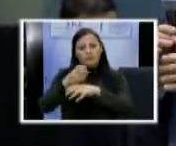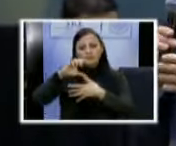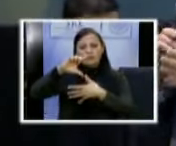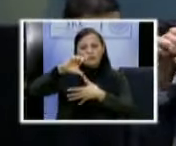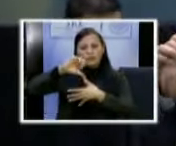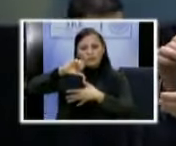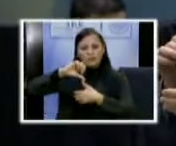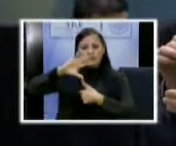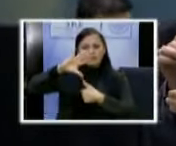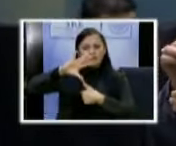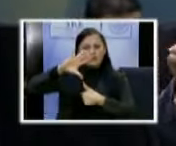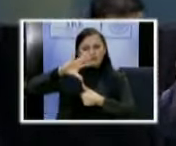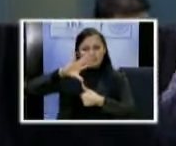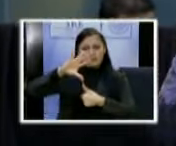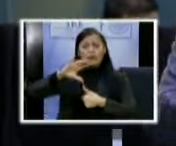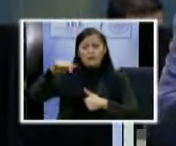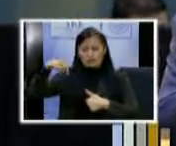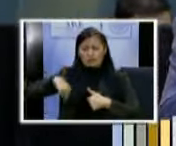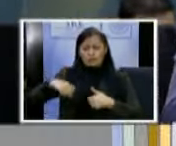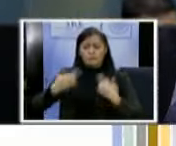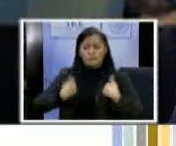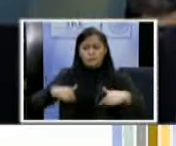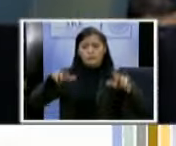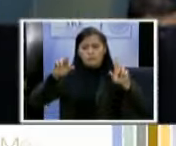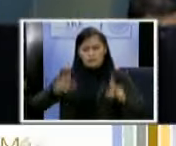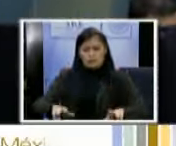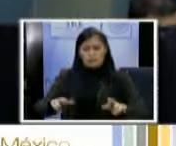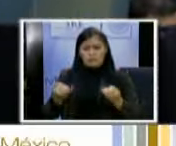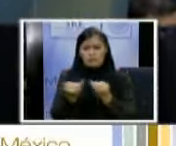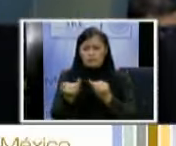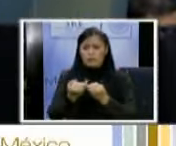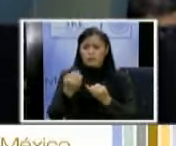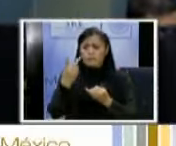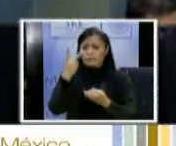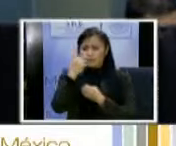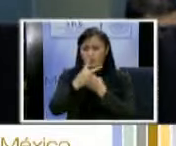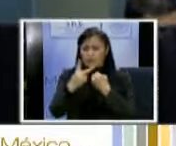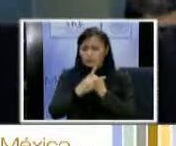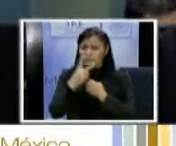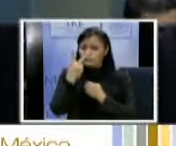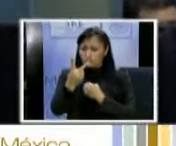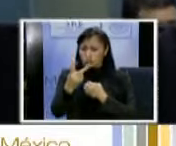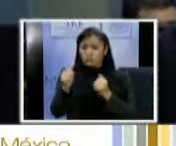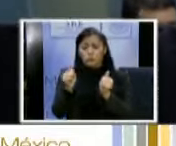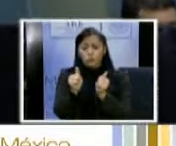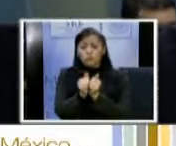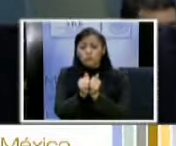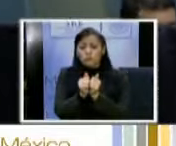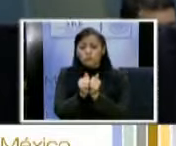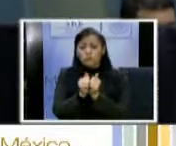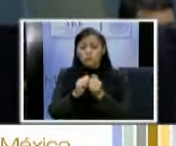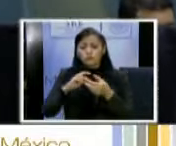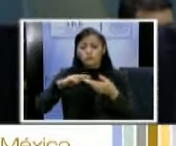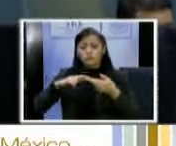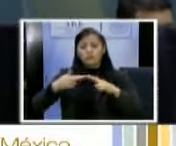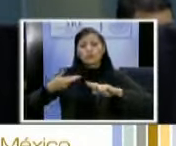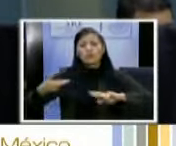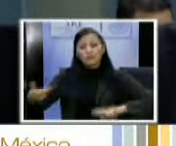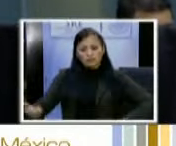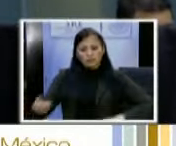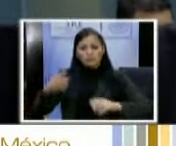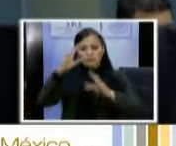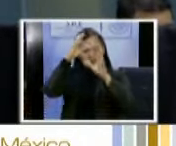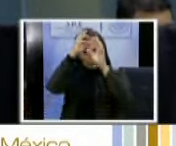están los representantes de nuestro país con los 2 países que juntos formamos el Tratado de Libre